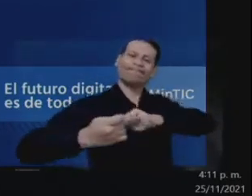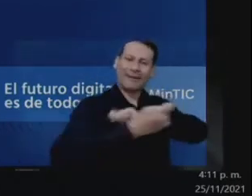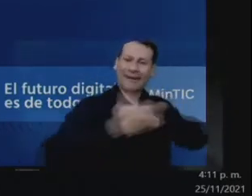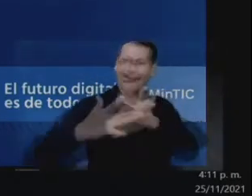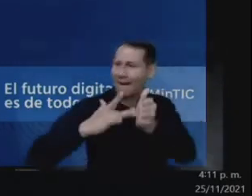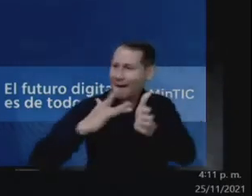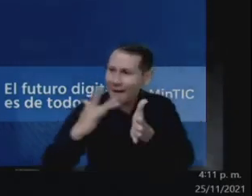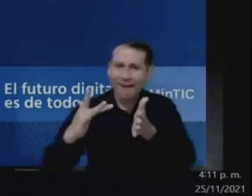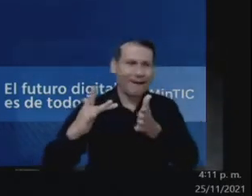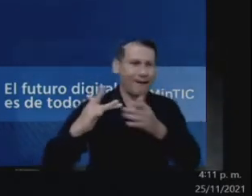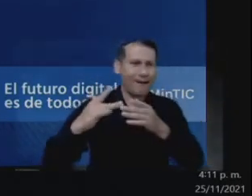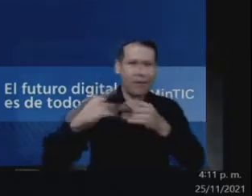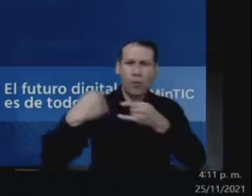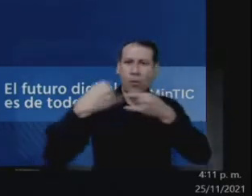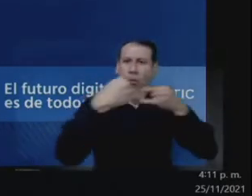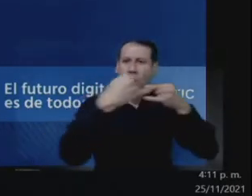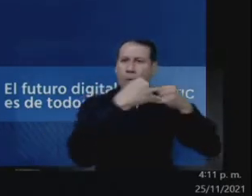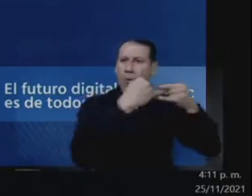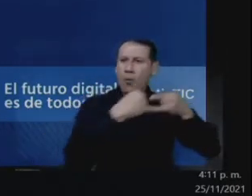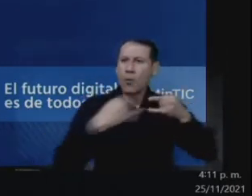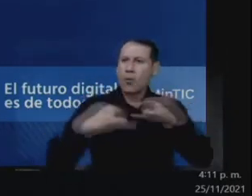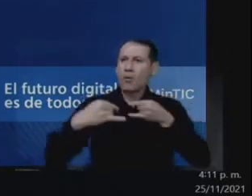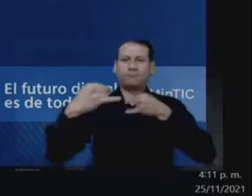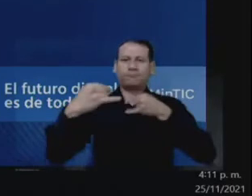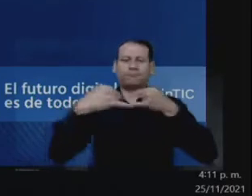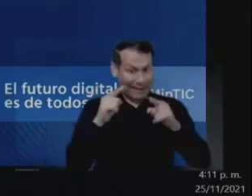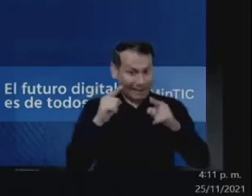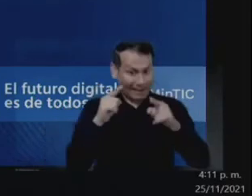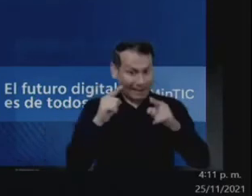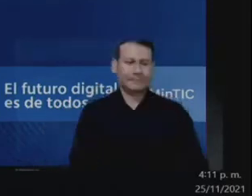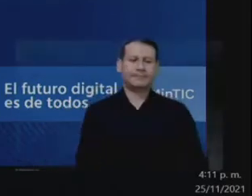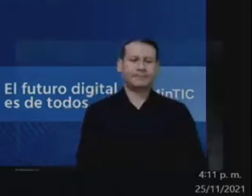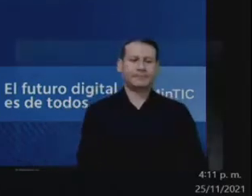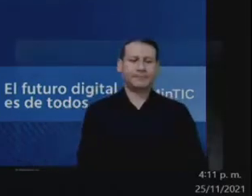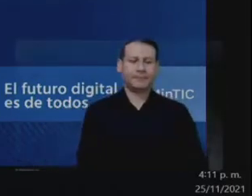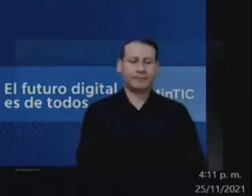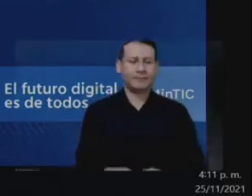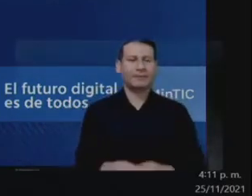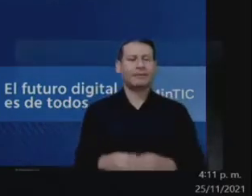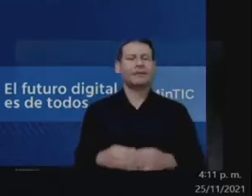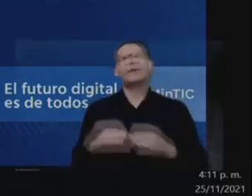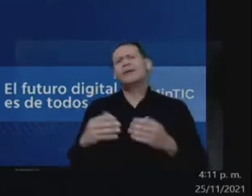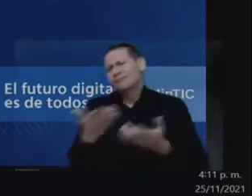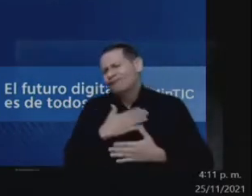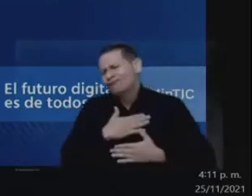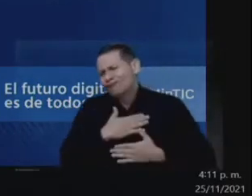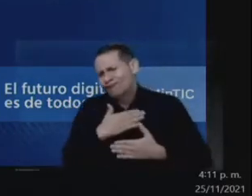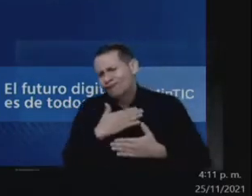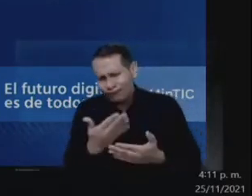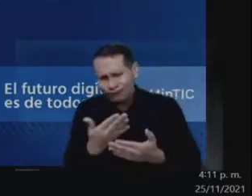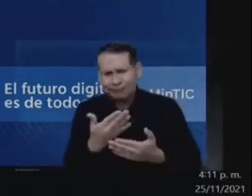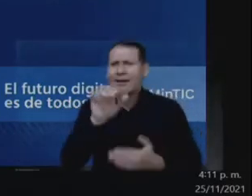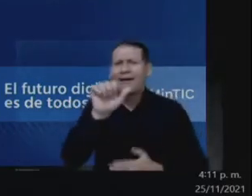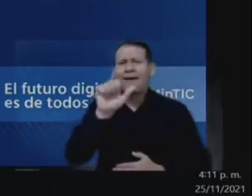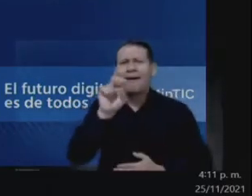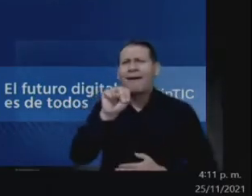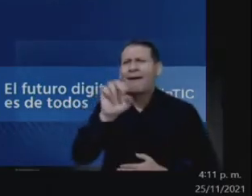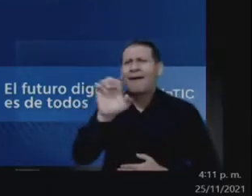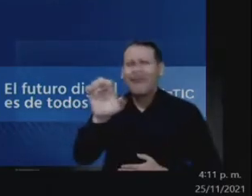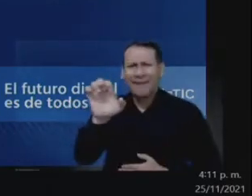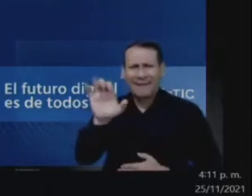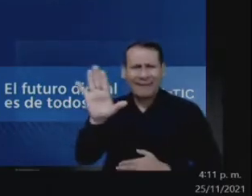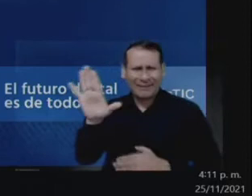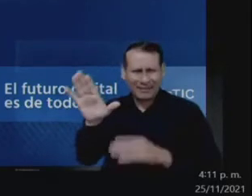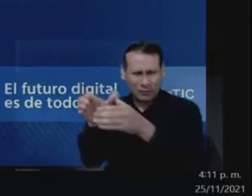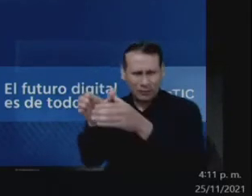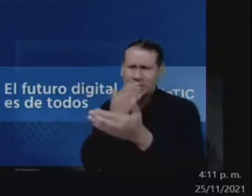y podamos dar esos mensajes clave, como Diana lo ha mencionado, pero también pues saludar y agradecer también a la ANE, especialmente pues a Miguel Felipe también